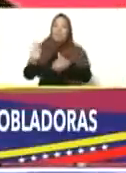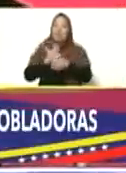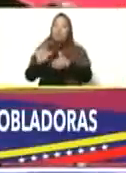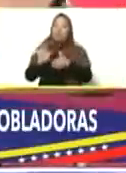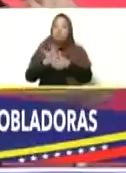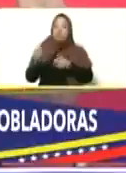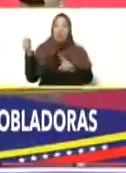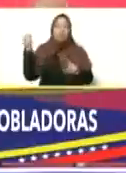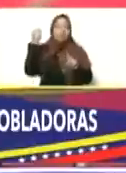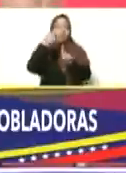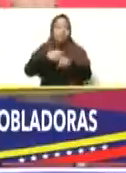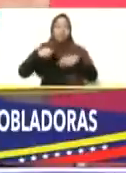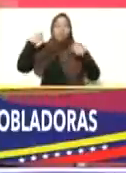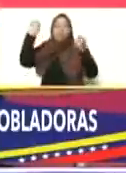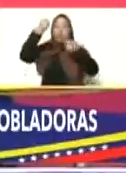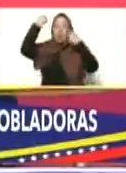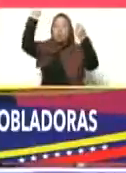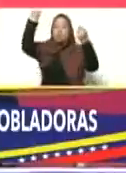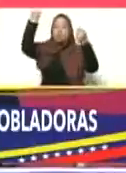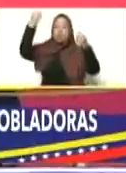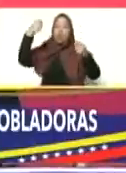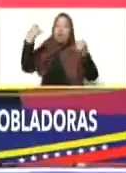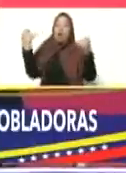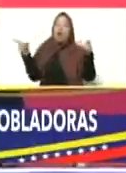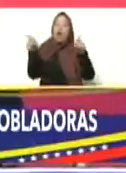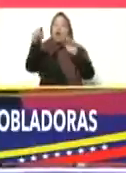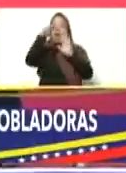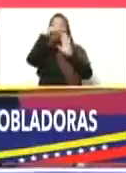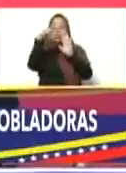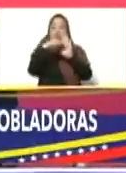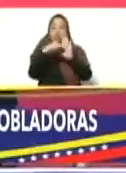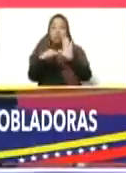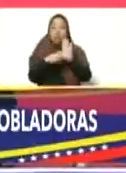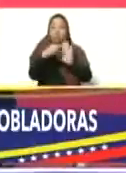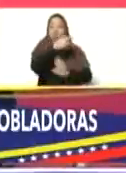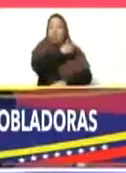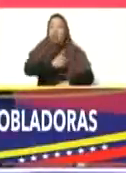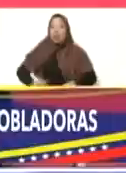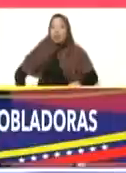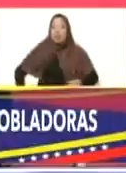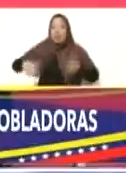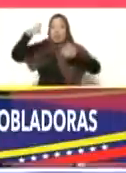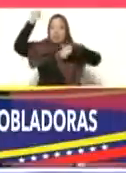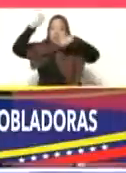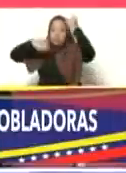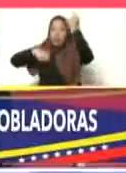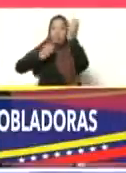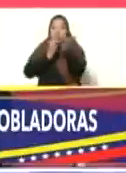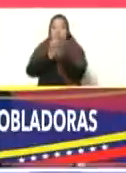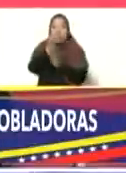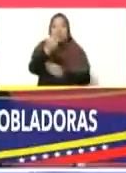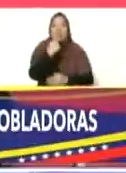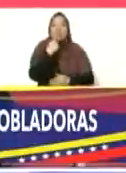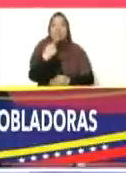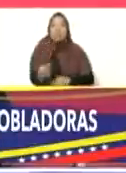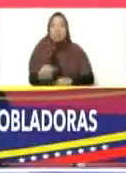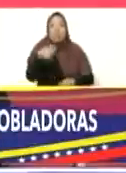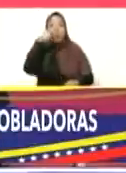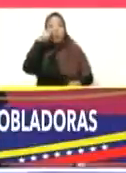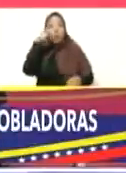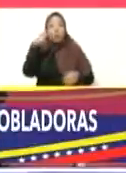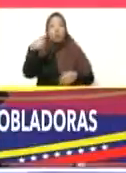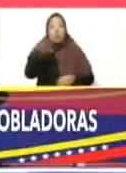esas luchas y de cumplir lo que el comandante chávez tanto nos planteó presidente que el pueblo sea el gran productor